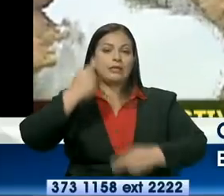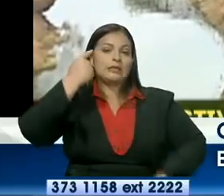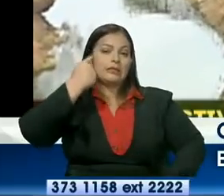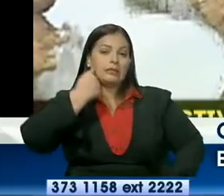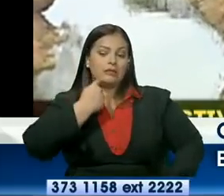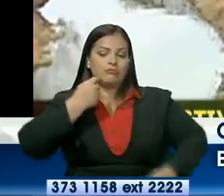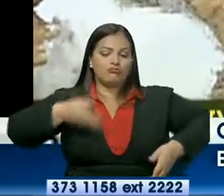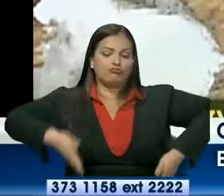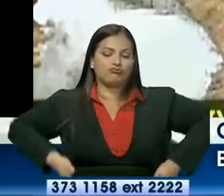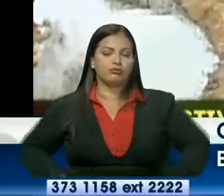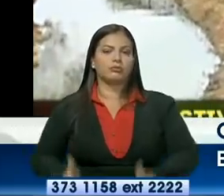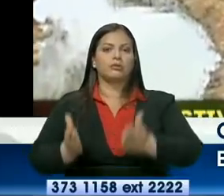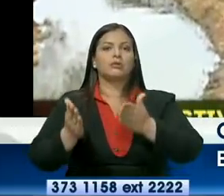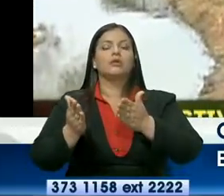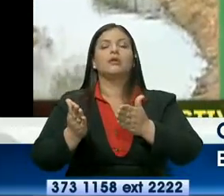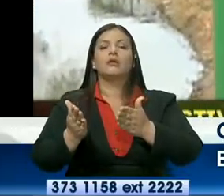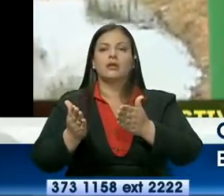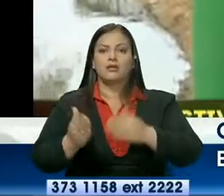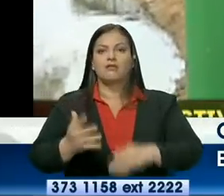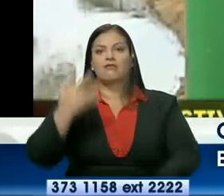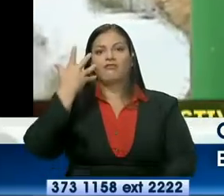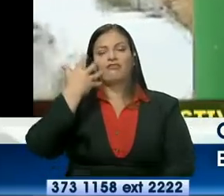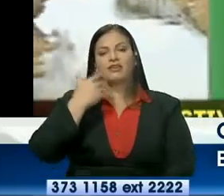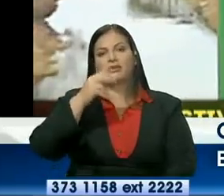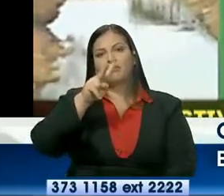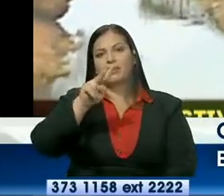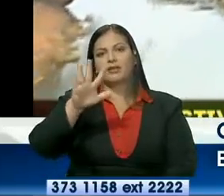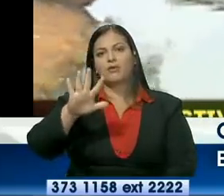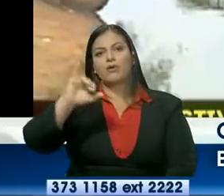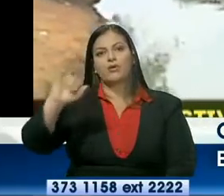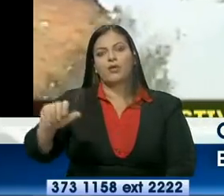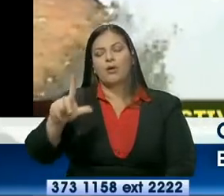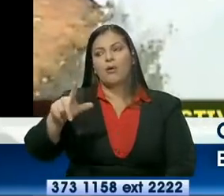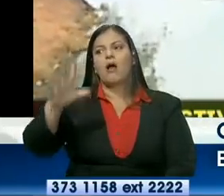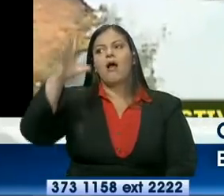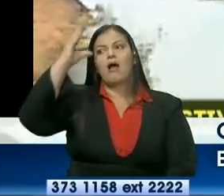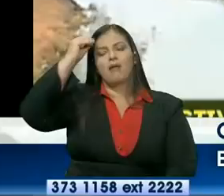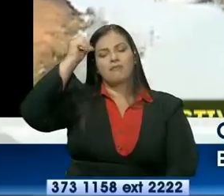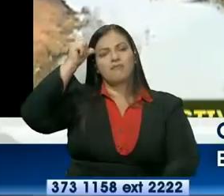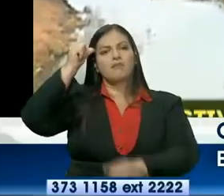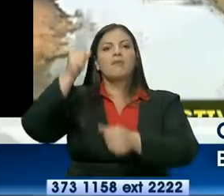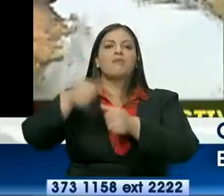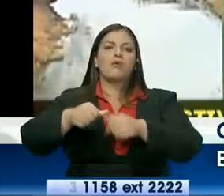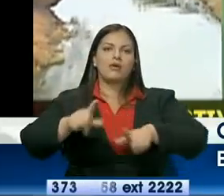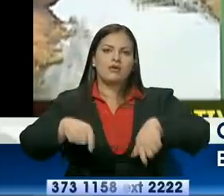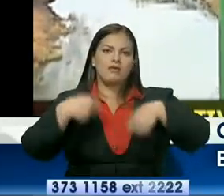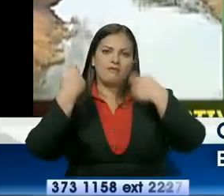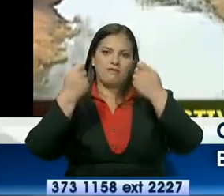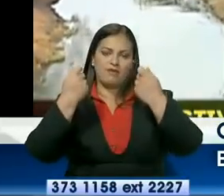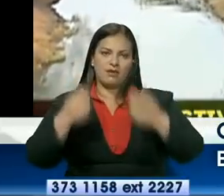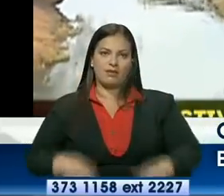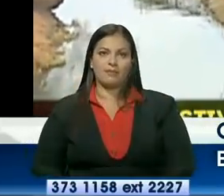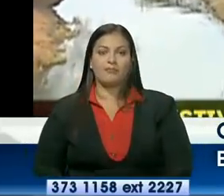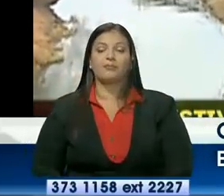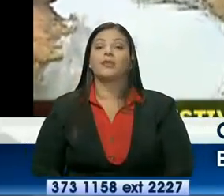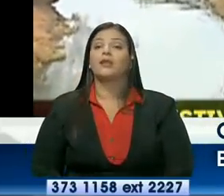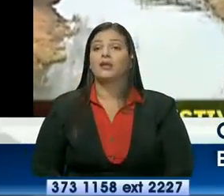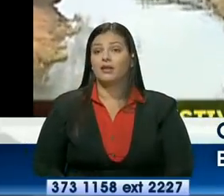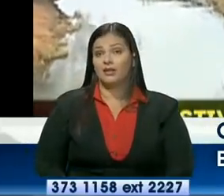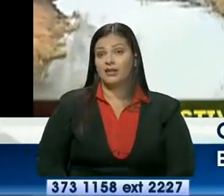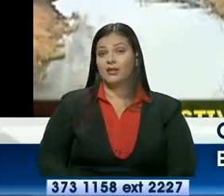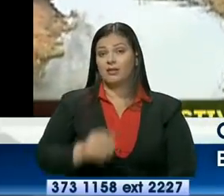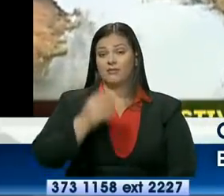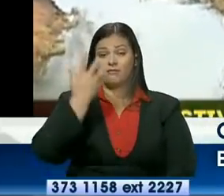aquí de nuestra población las festividades del recinto Santo Domingo de Guzmán, el cual se celebra el 4 de agosto. Y podemos